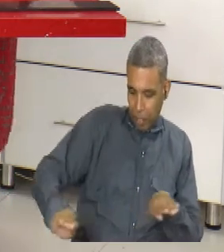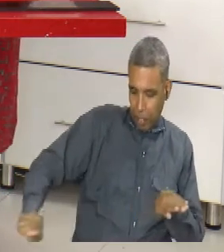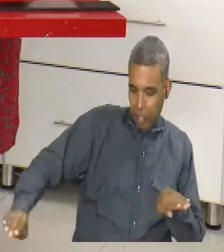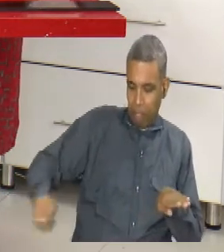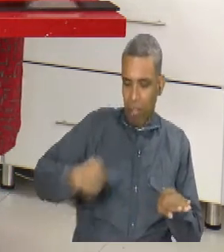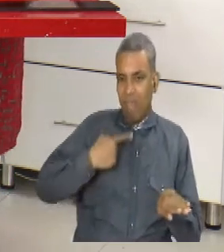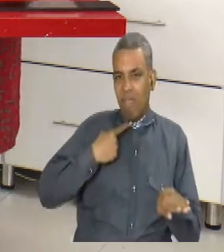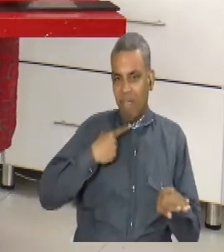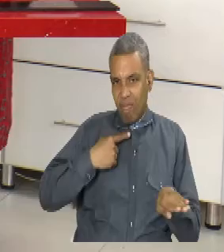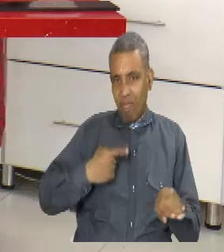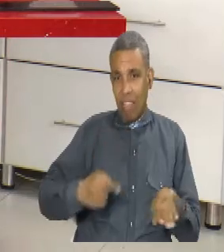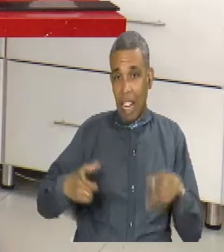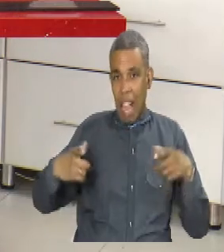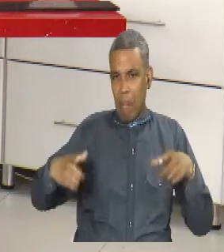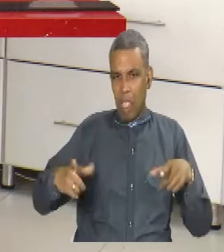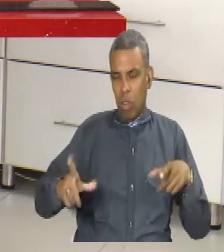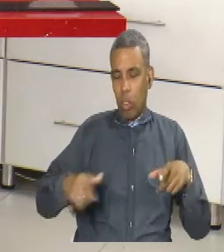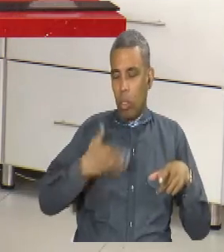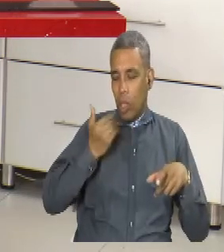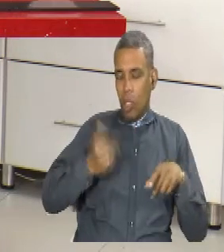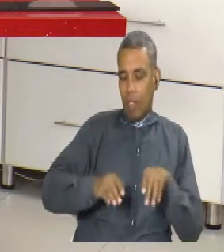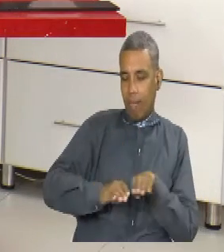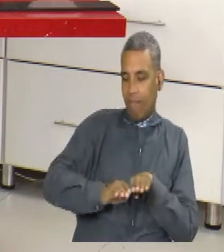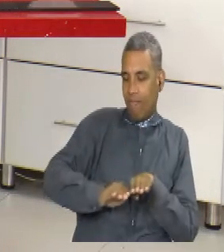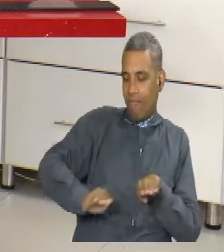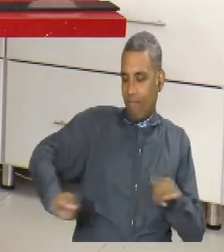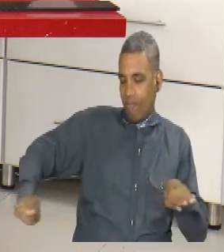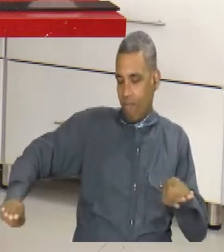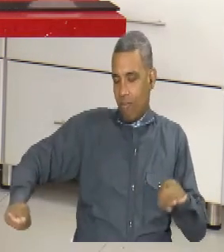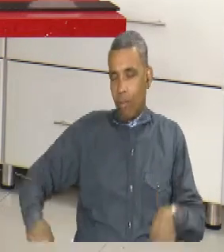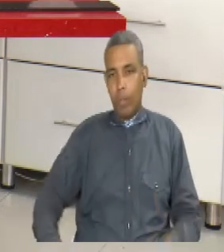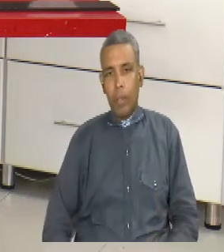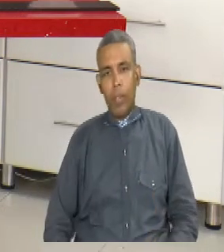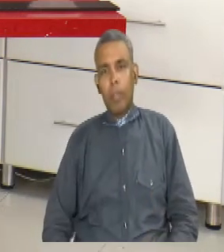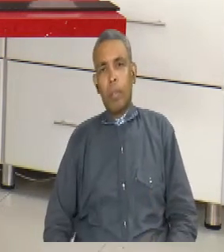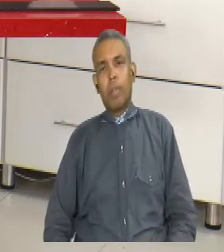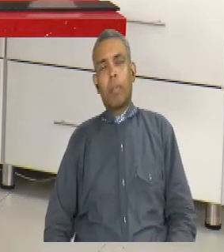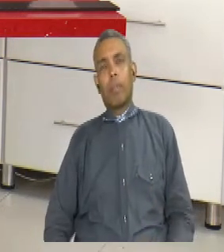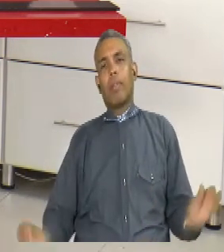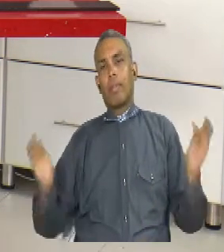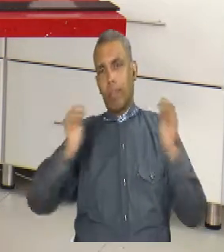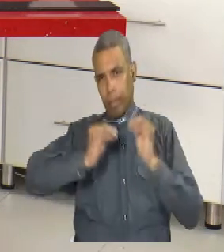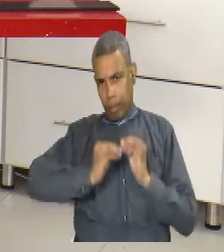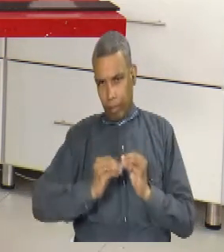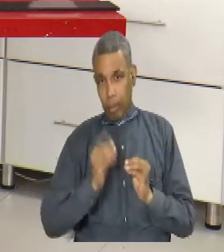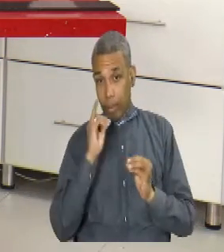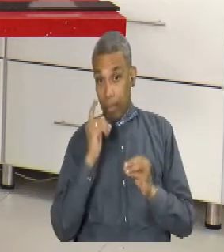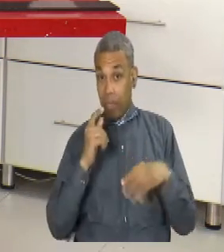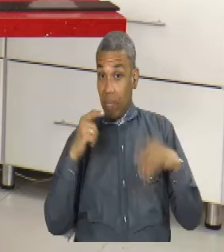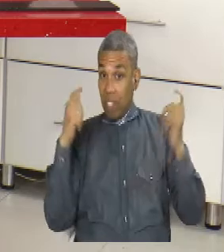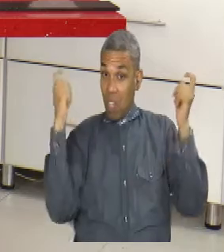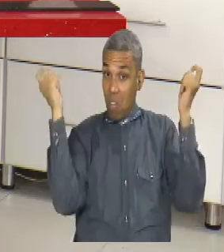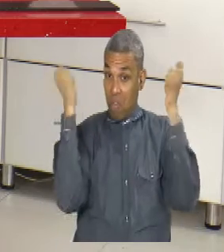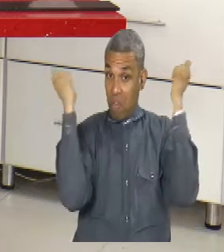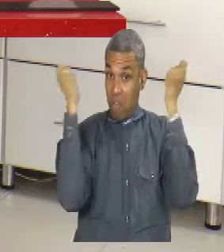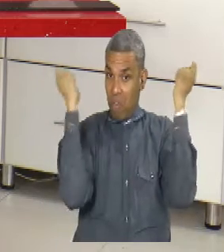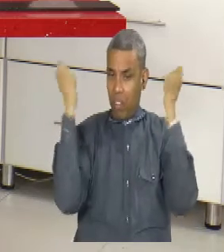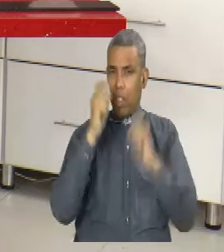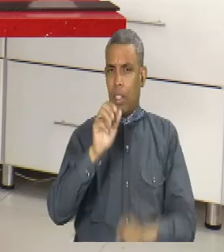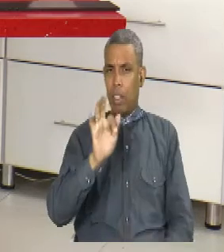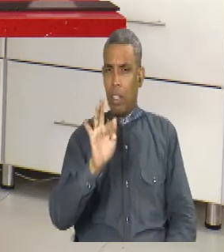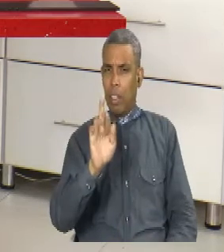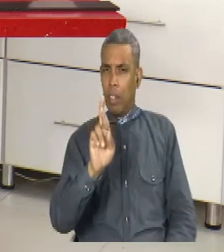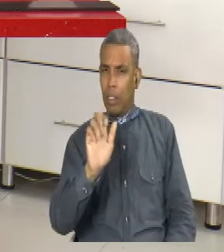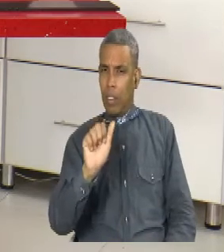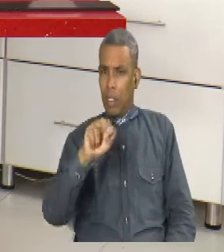tenemos en la óptica, estamos, Jessica? Chef, estamos de Transition Manía. Transition y pienso que manía. Tú escuchas, la mayoría de